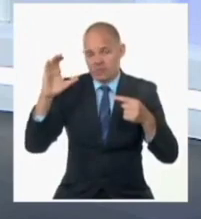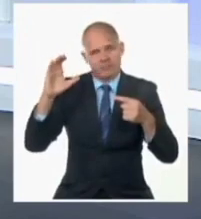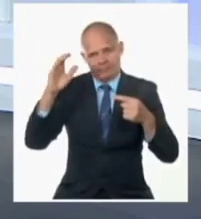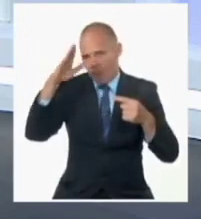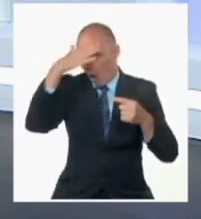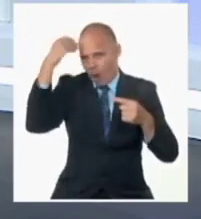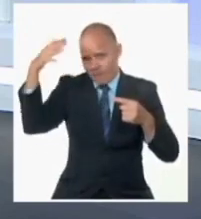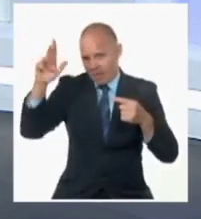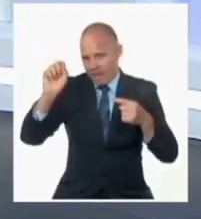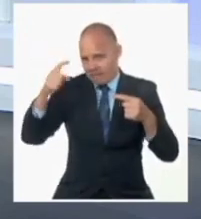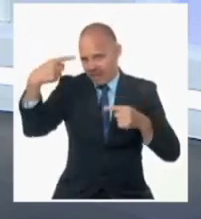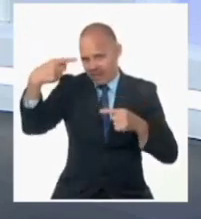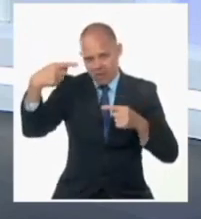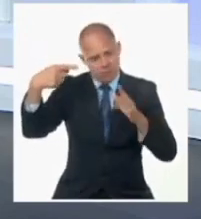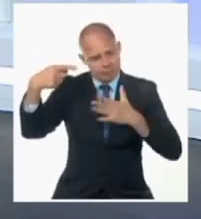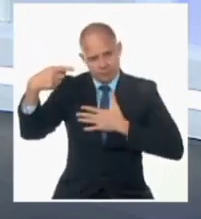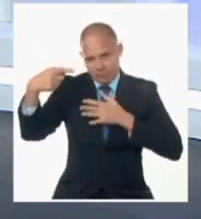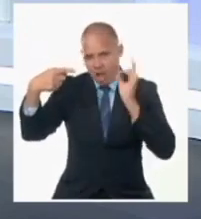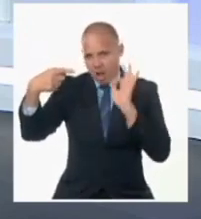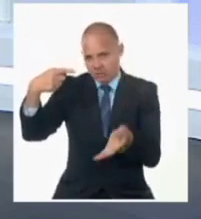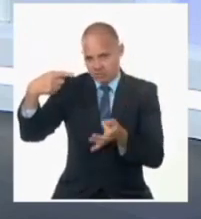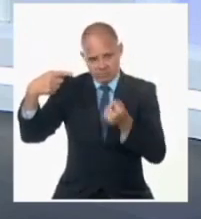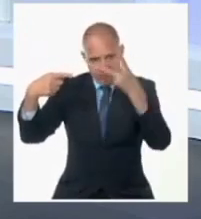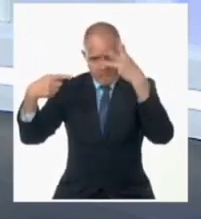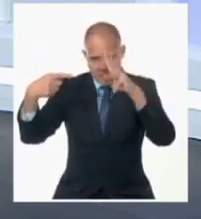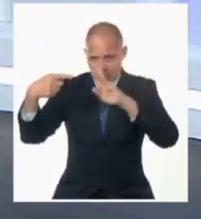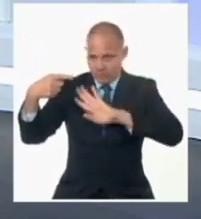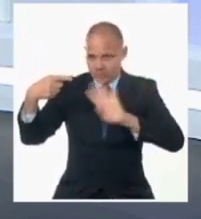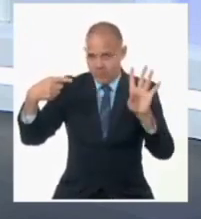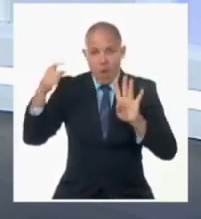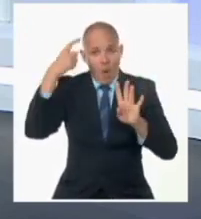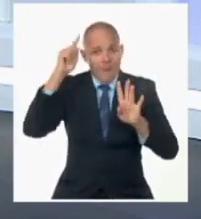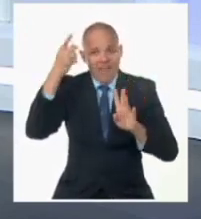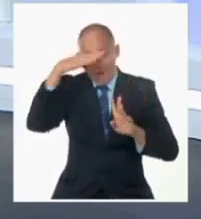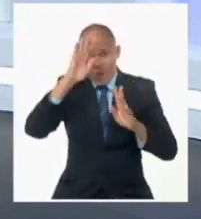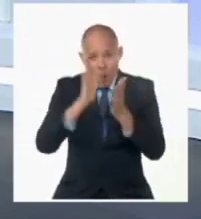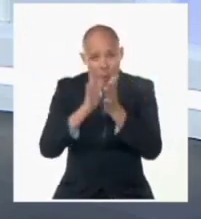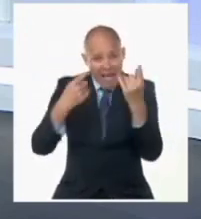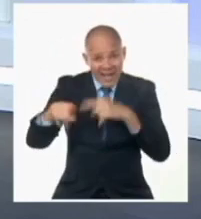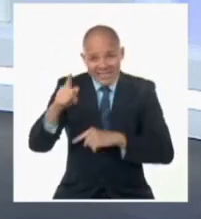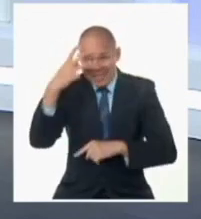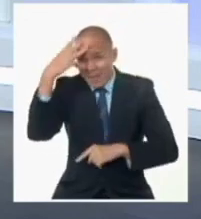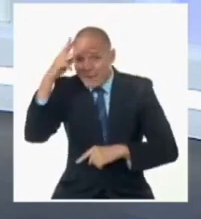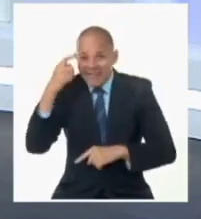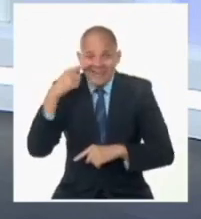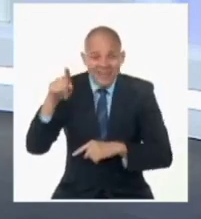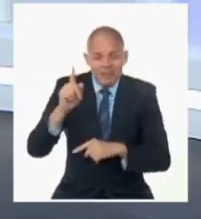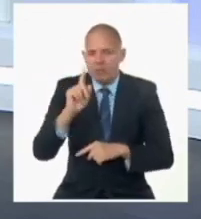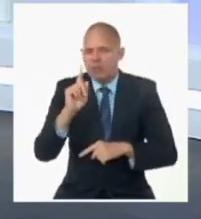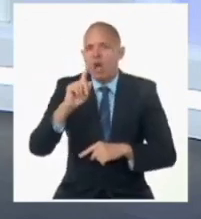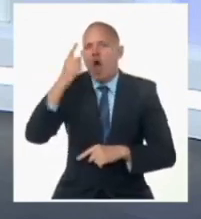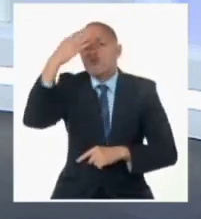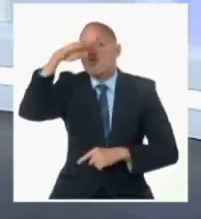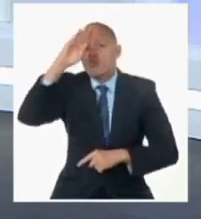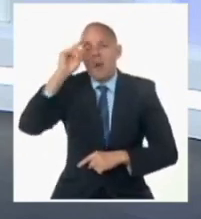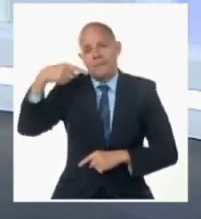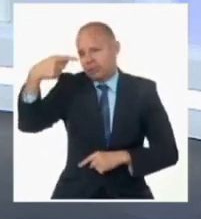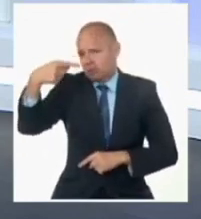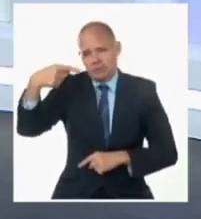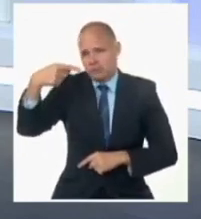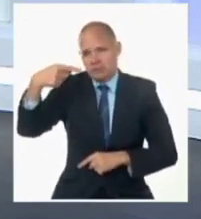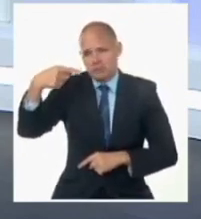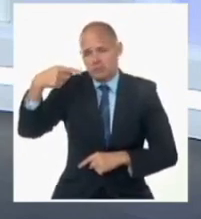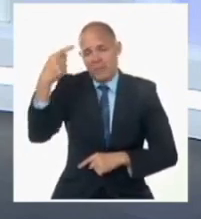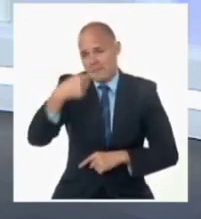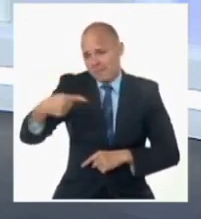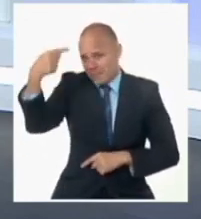del primero, que deben ser los mexicanos los que dominen estos Juegos Centroamericanos, como viene siendo ya en los últimos años. Tanto México como Colombia son dos países que